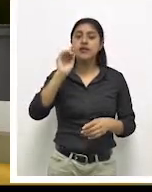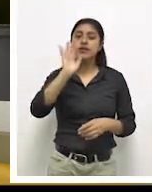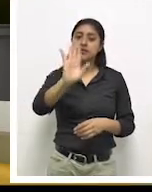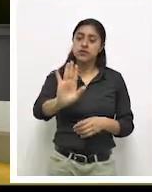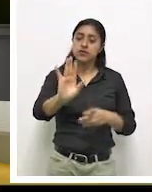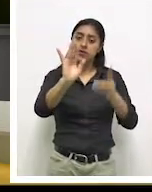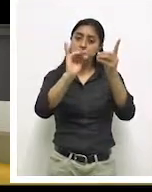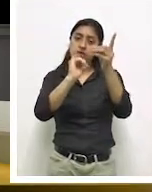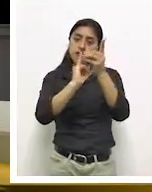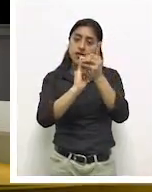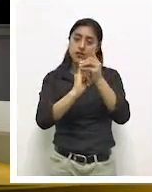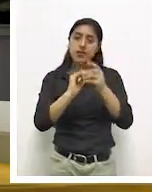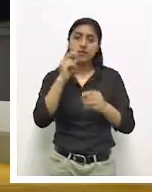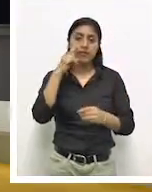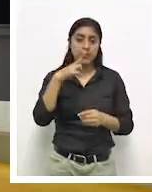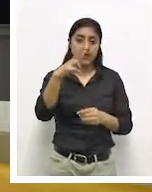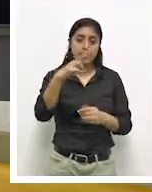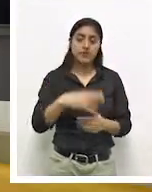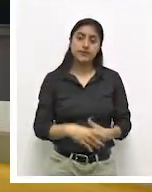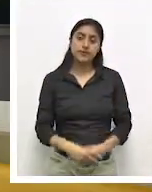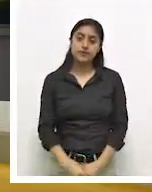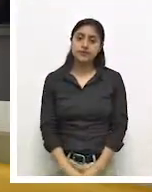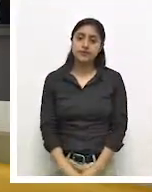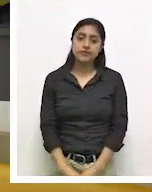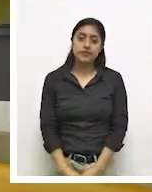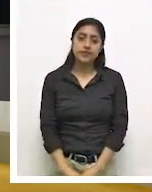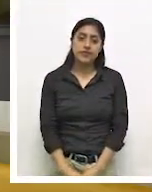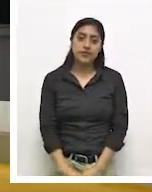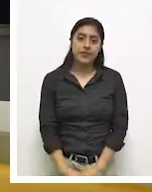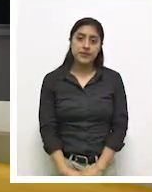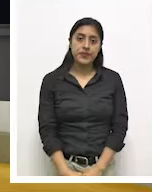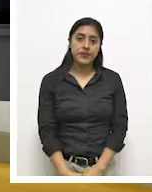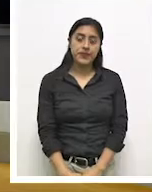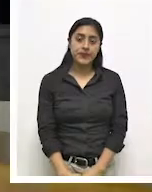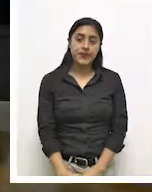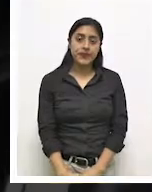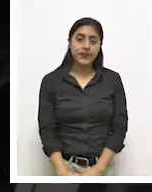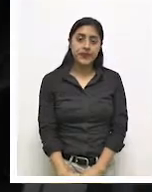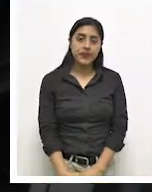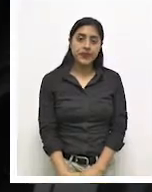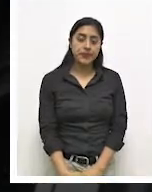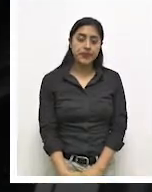para realizar este trámite. Los detalles a continuación.